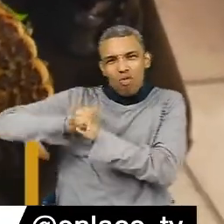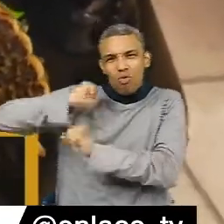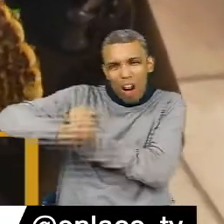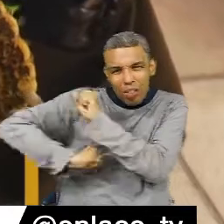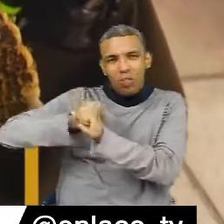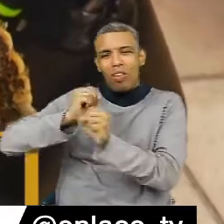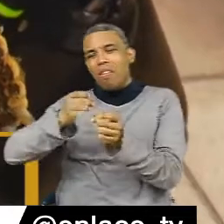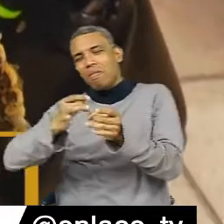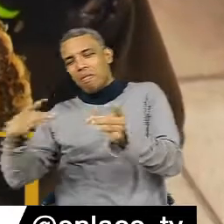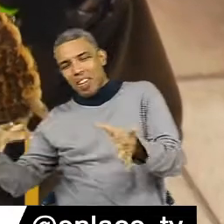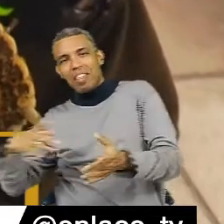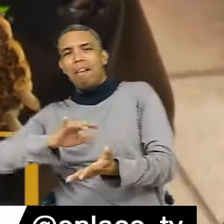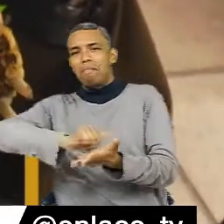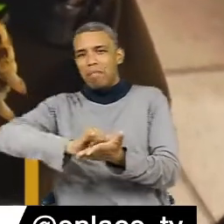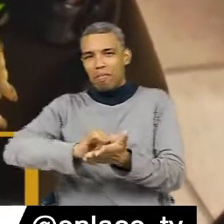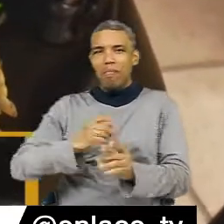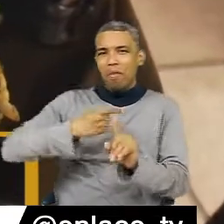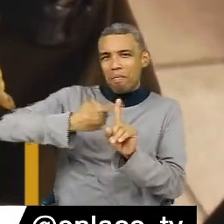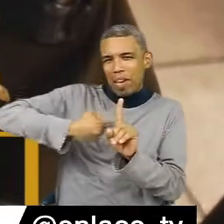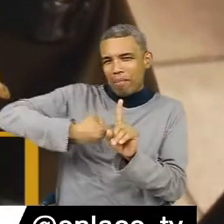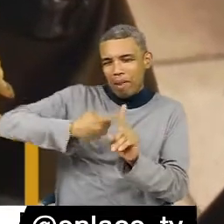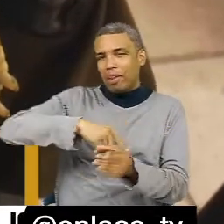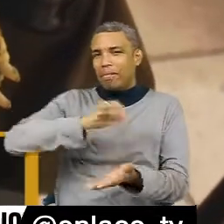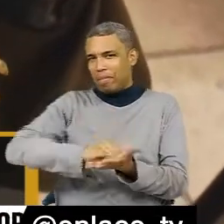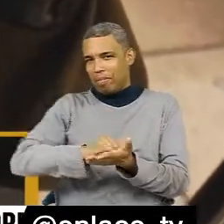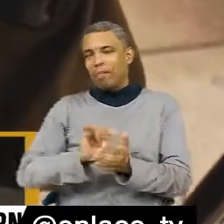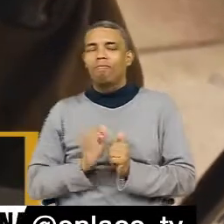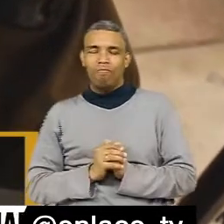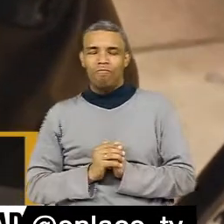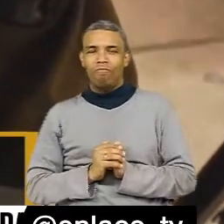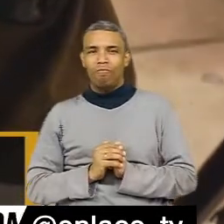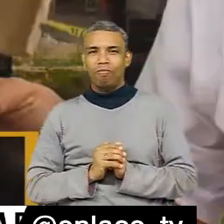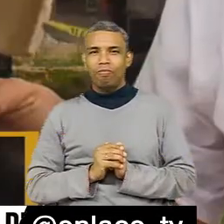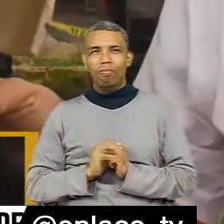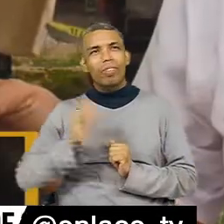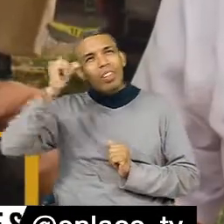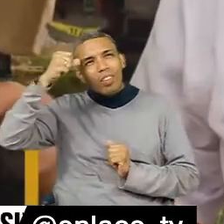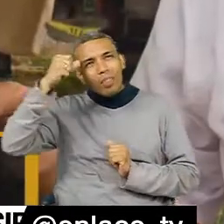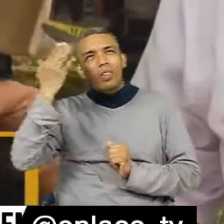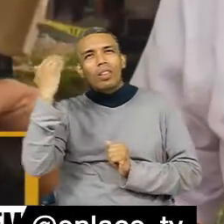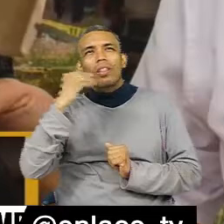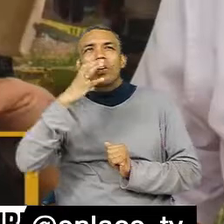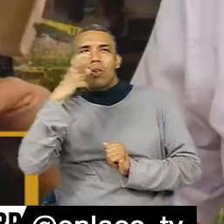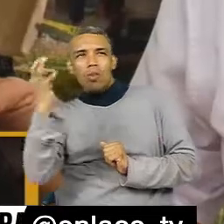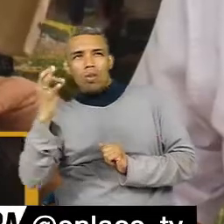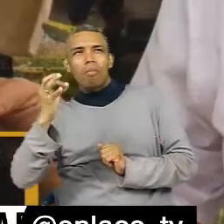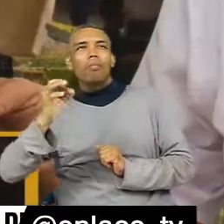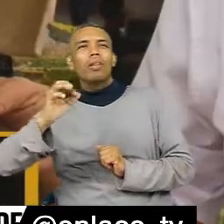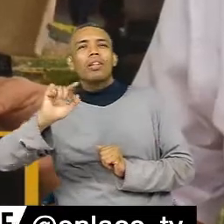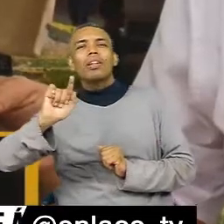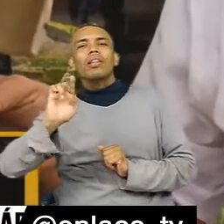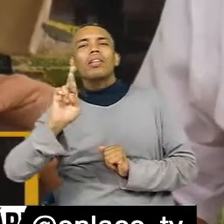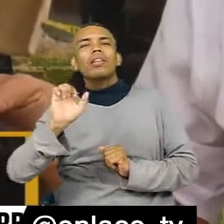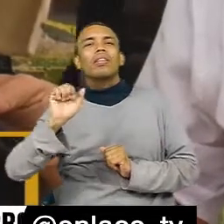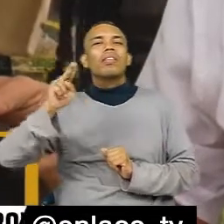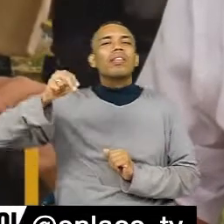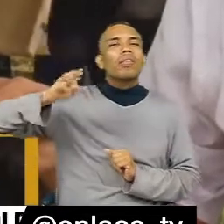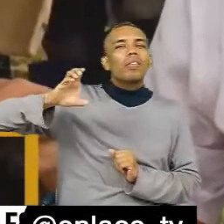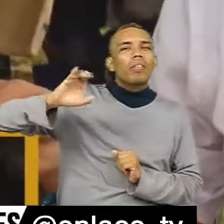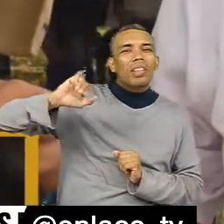fundaciones animalistas y ambientalistas, pues ellos celebran este día, bendiciendo sus